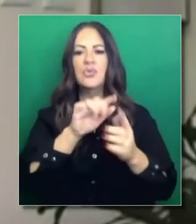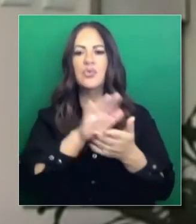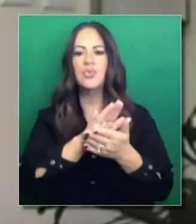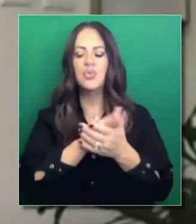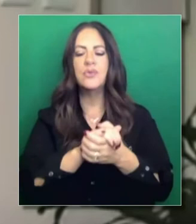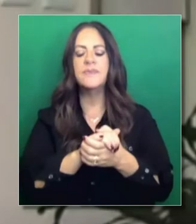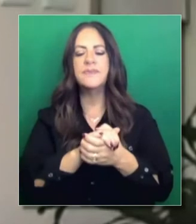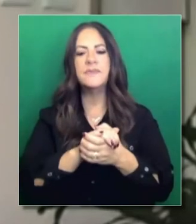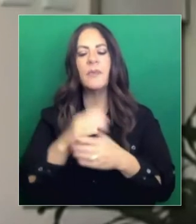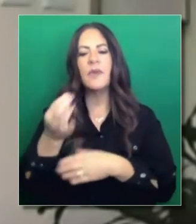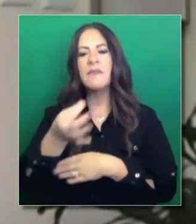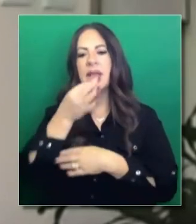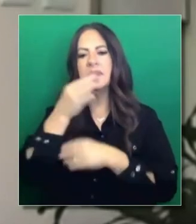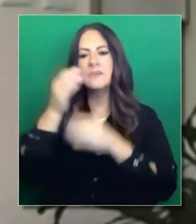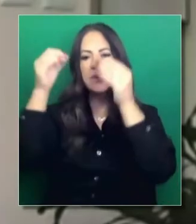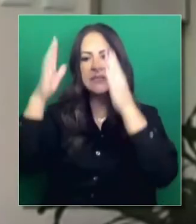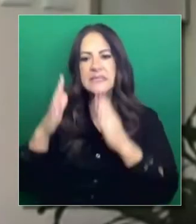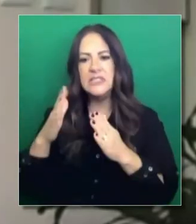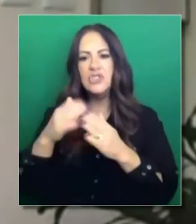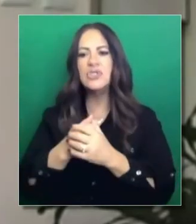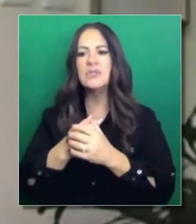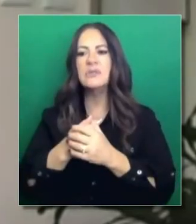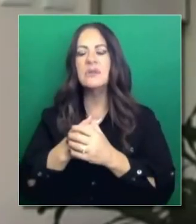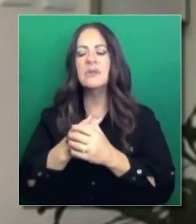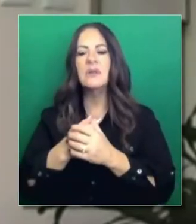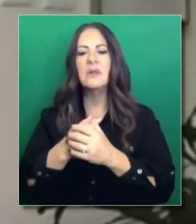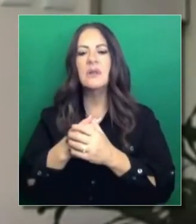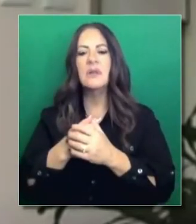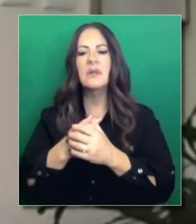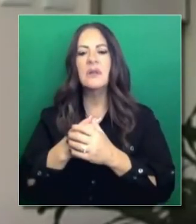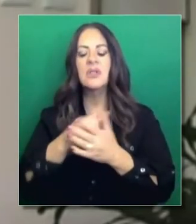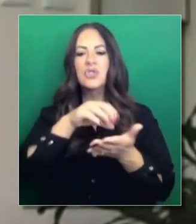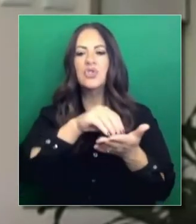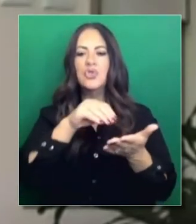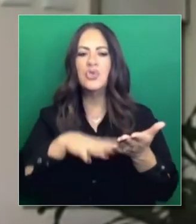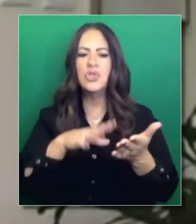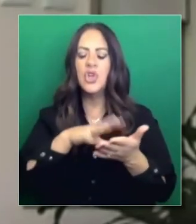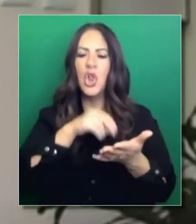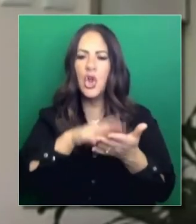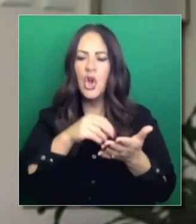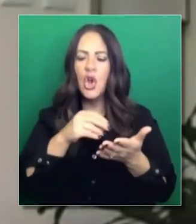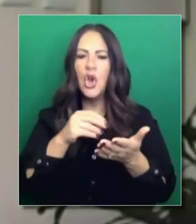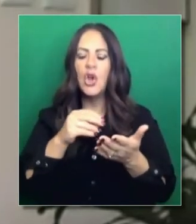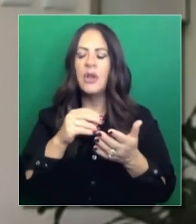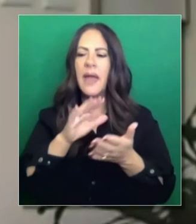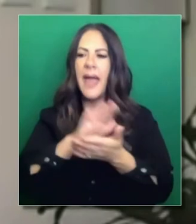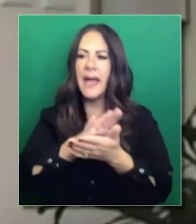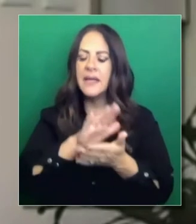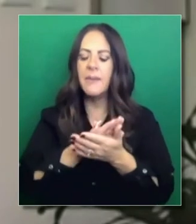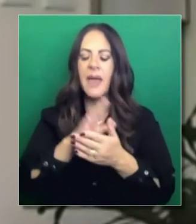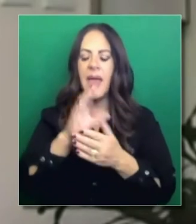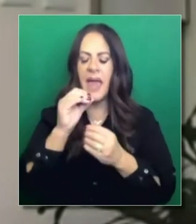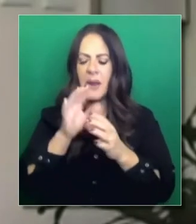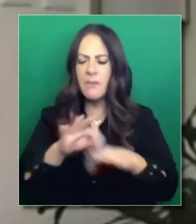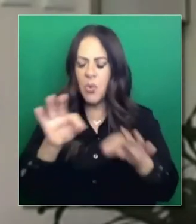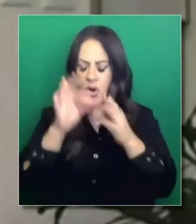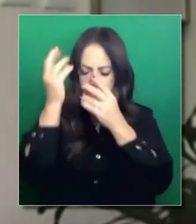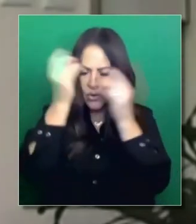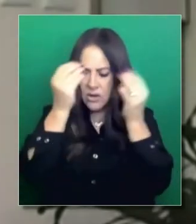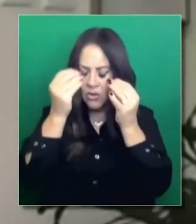momento oportuno. Sabemos que en un aula de clase, con sus pares, con la maestra, con el